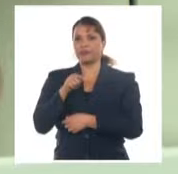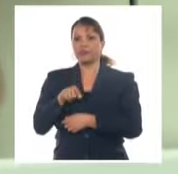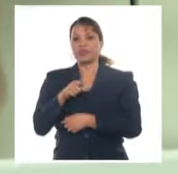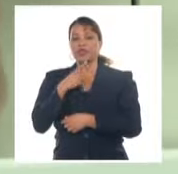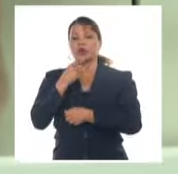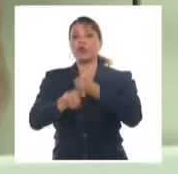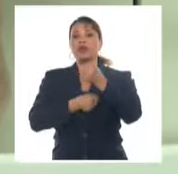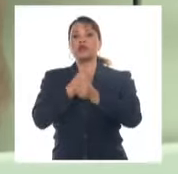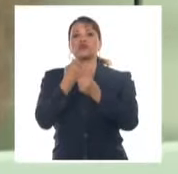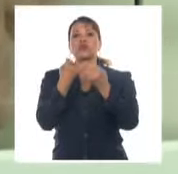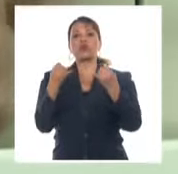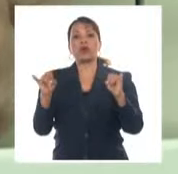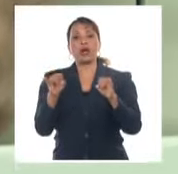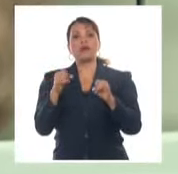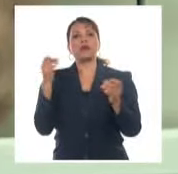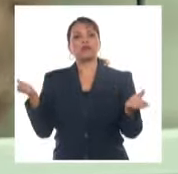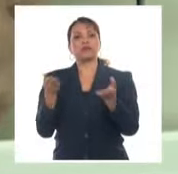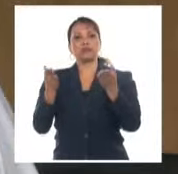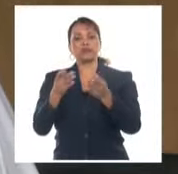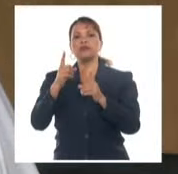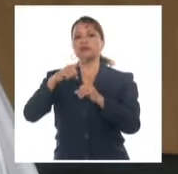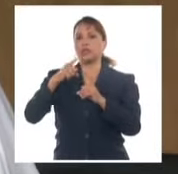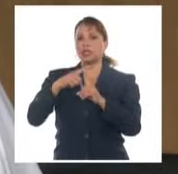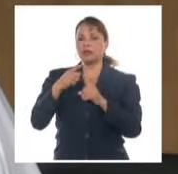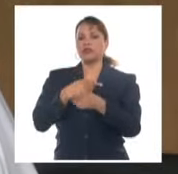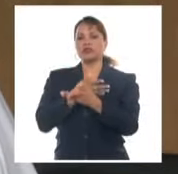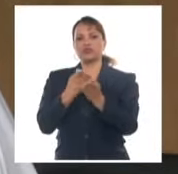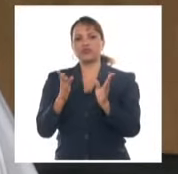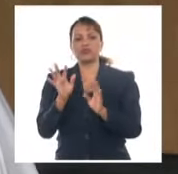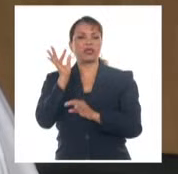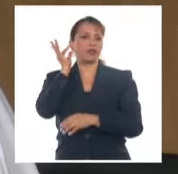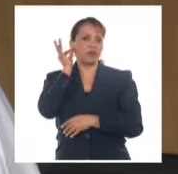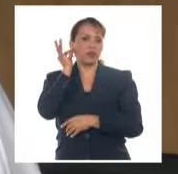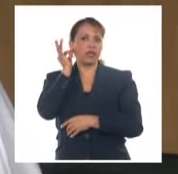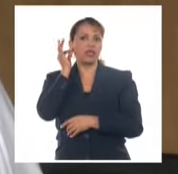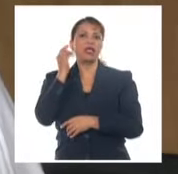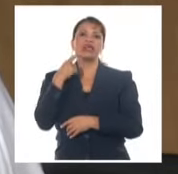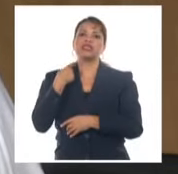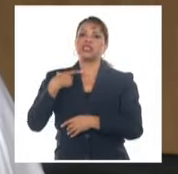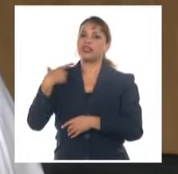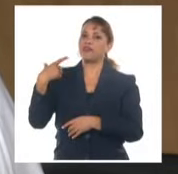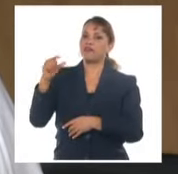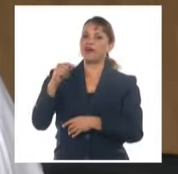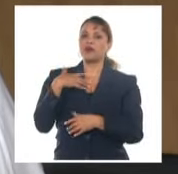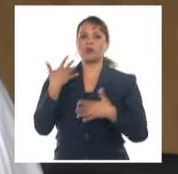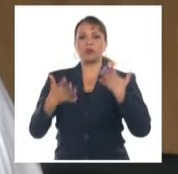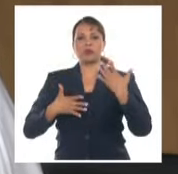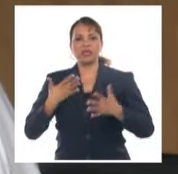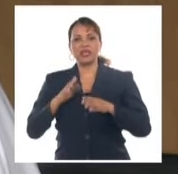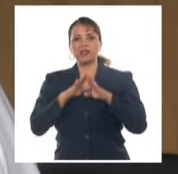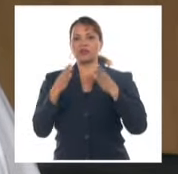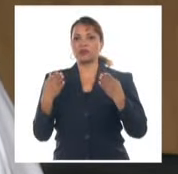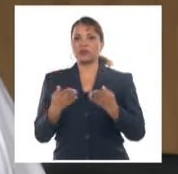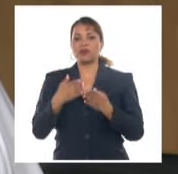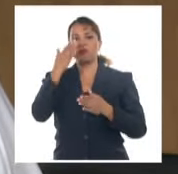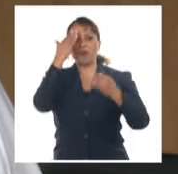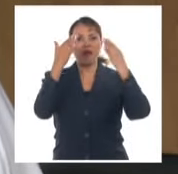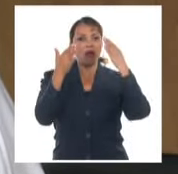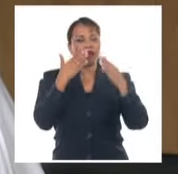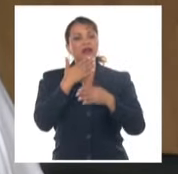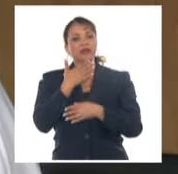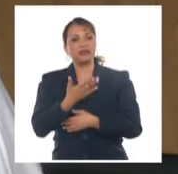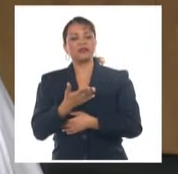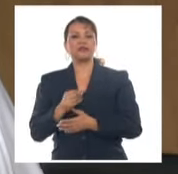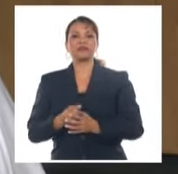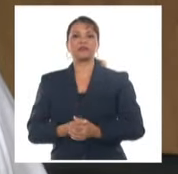hemos recuperado seguimos dando tratamiento en general salen satisfechos y con mucha alegría dando las gracias las